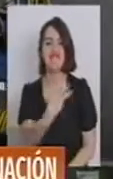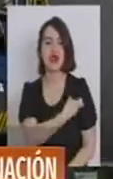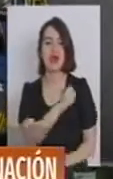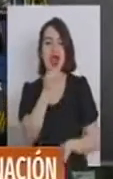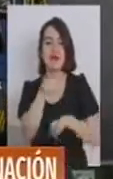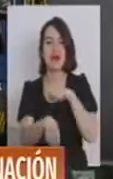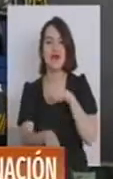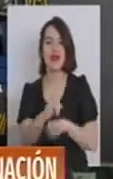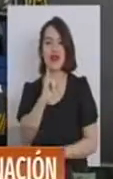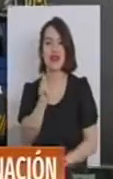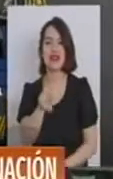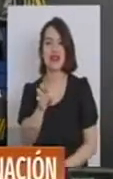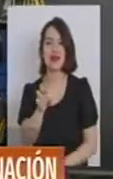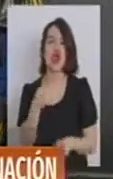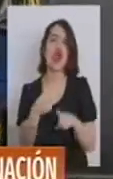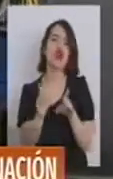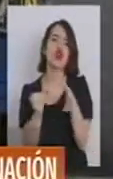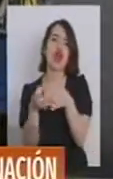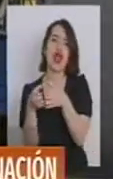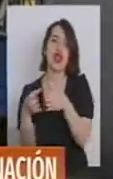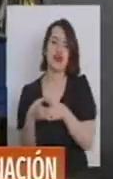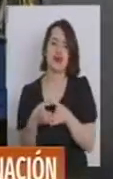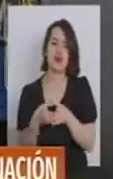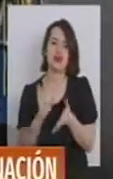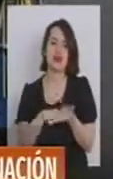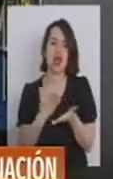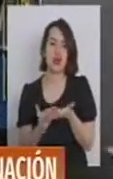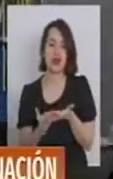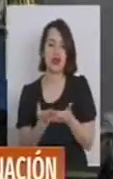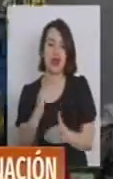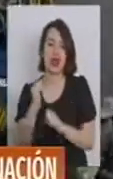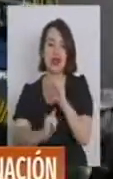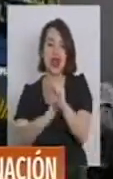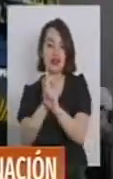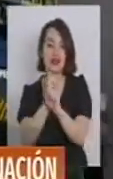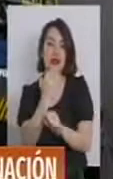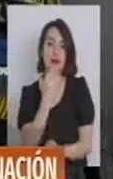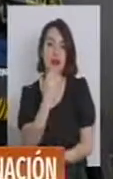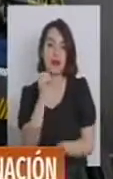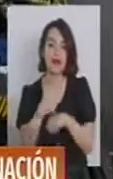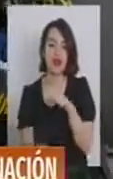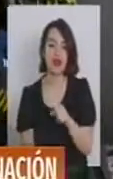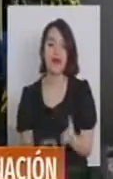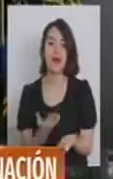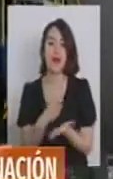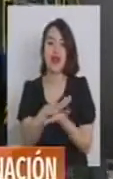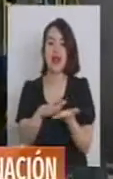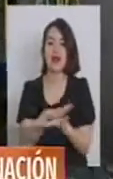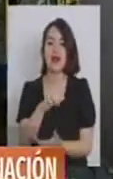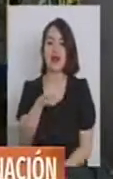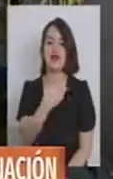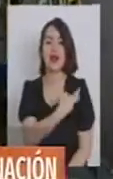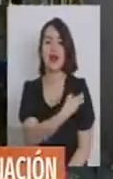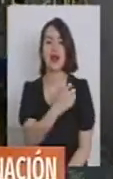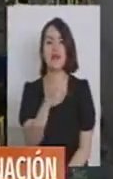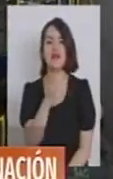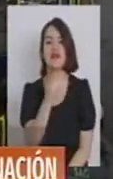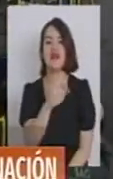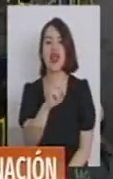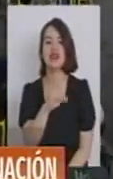Salud Pública y también por otros organismos sanitarios internacionales, como es el caso de la vacuna